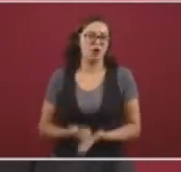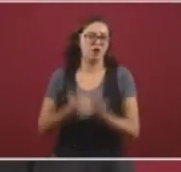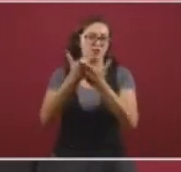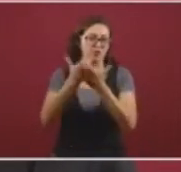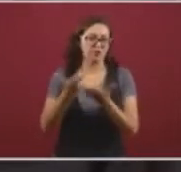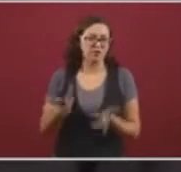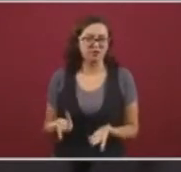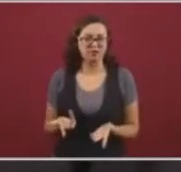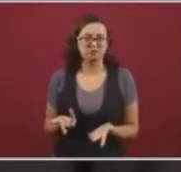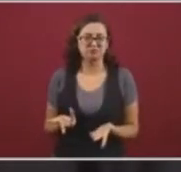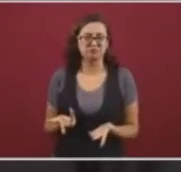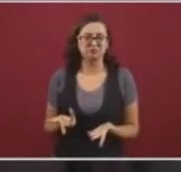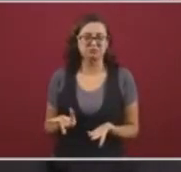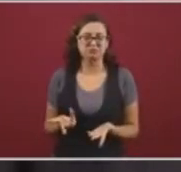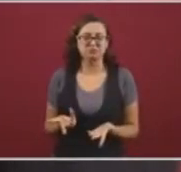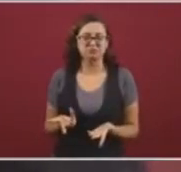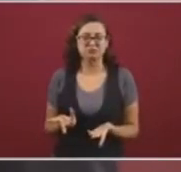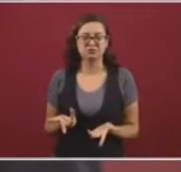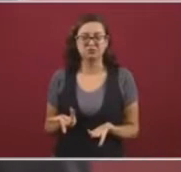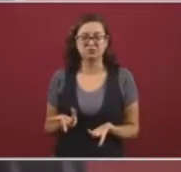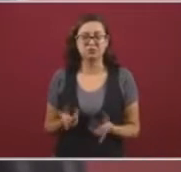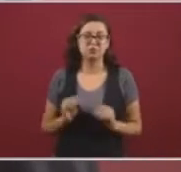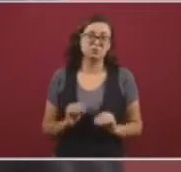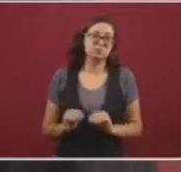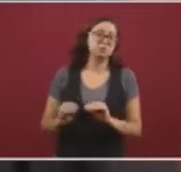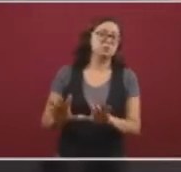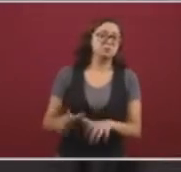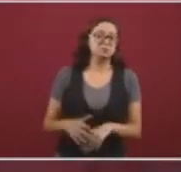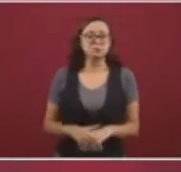O sea, y que no se ofenda a nadie.